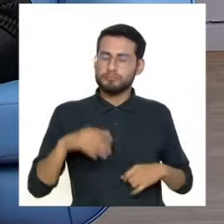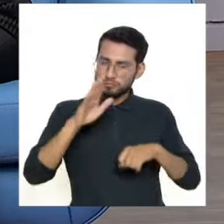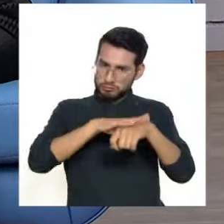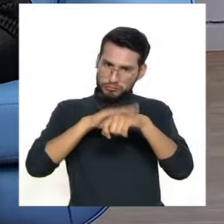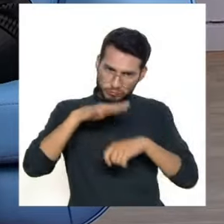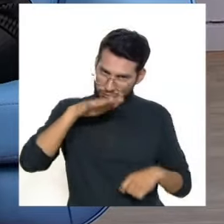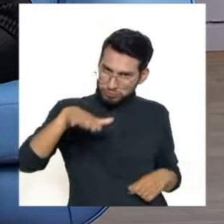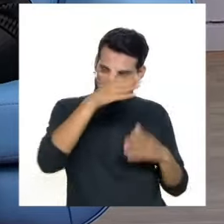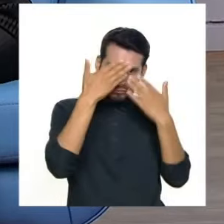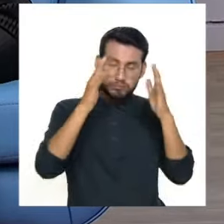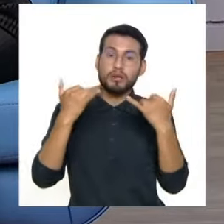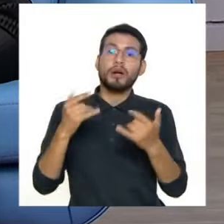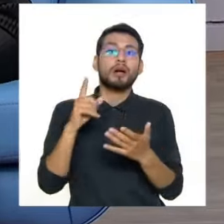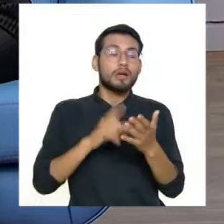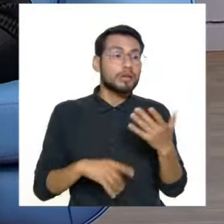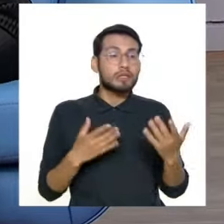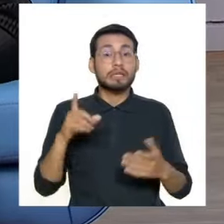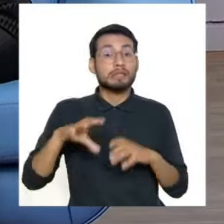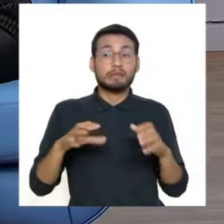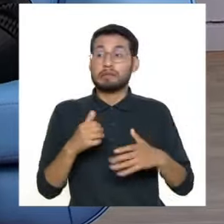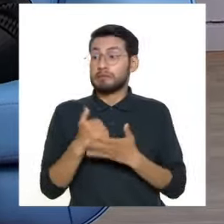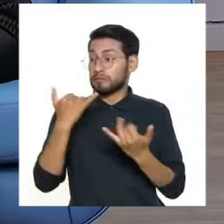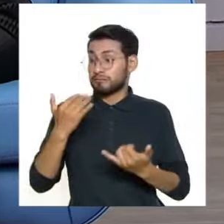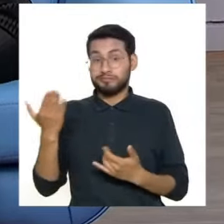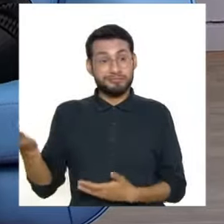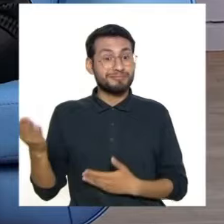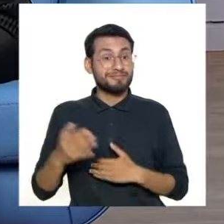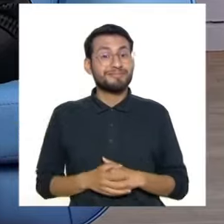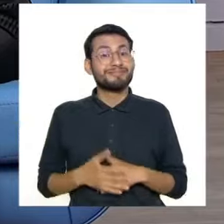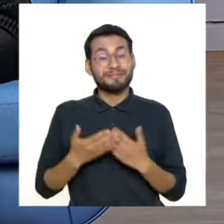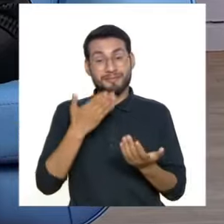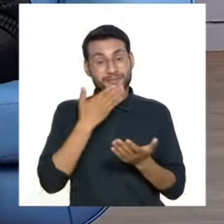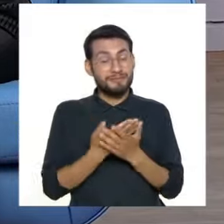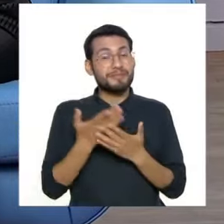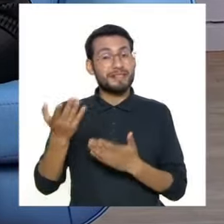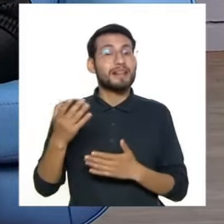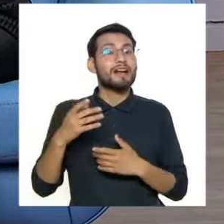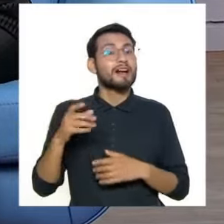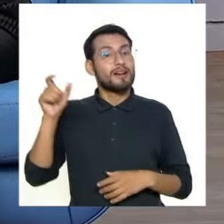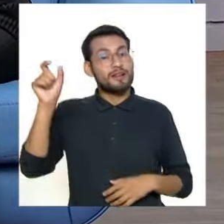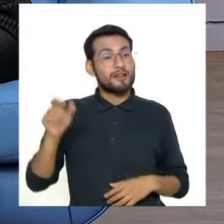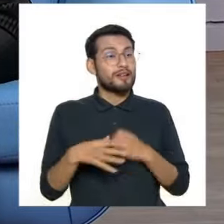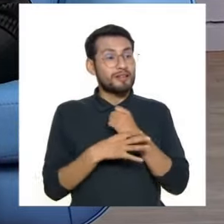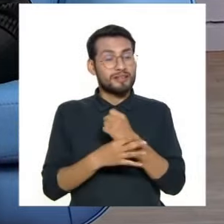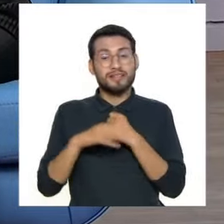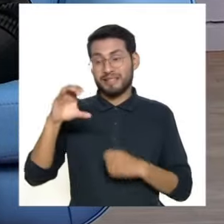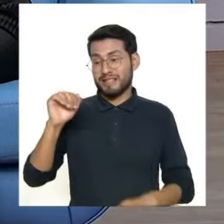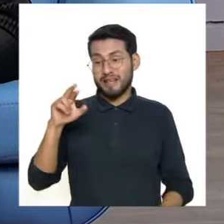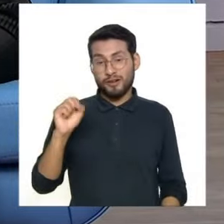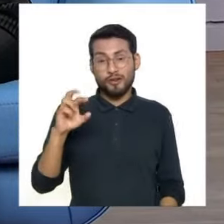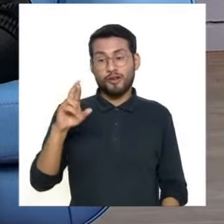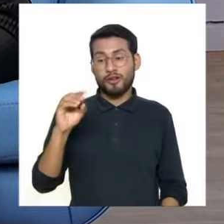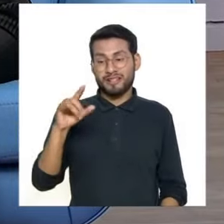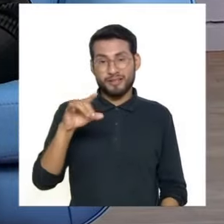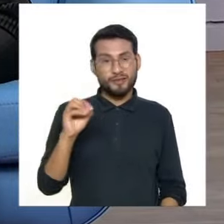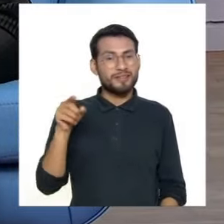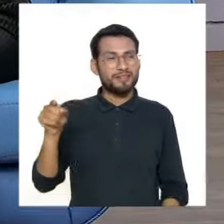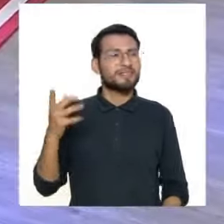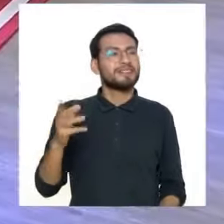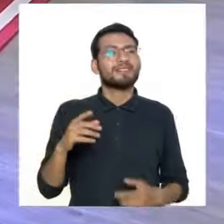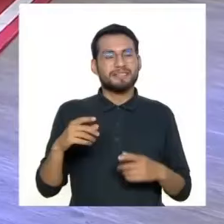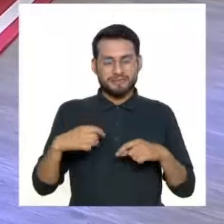atención de qué cosa podemos hacer para evitarlo pero hoy tenemos el privilegio de contar nuevamente con el Dr Carlos Rodríguez uoa él es un